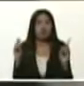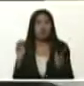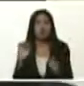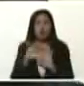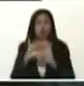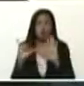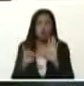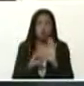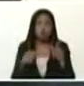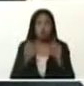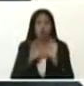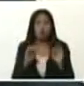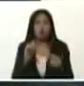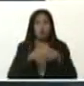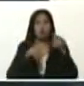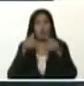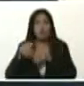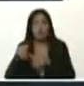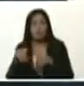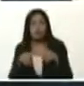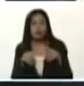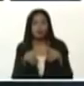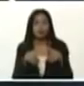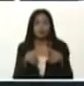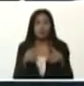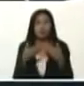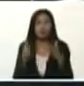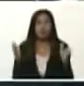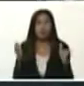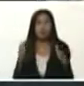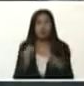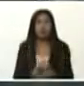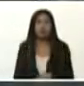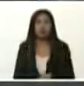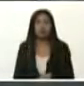constitucional, electoral, popular.